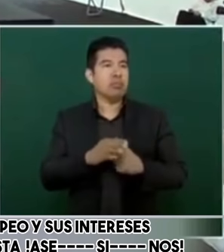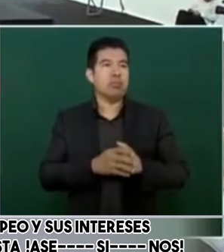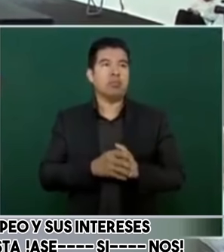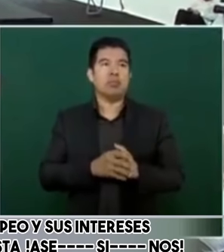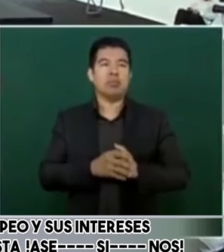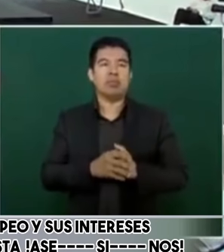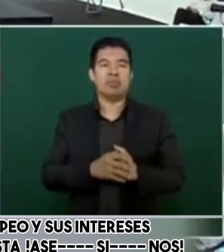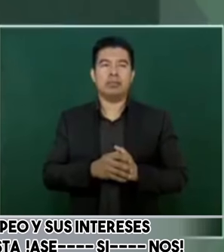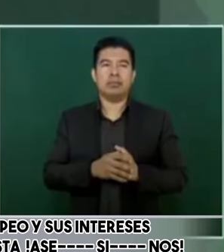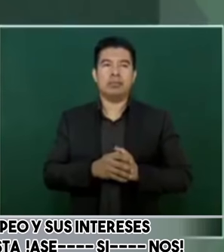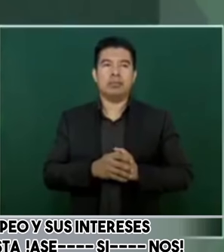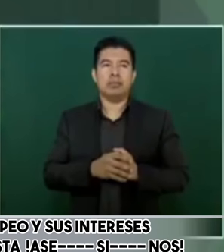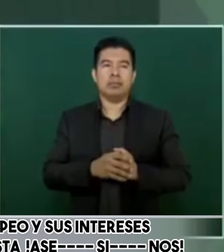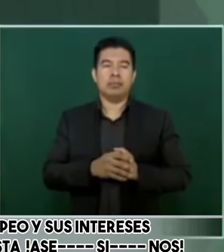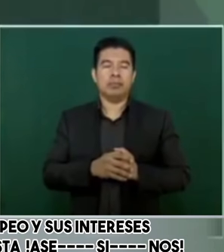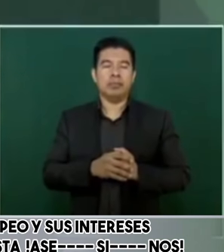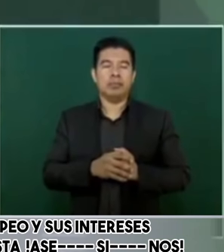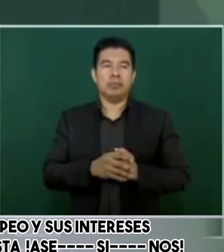pues